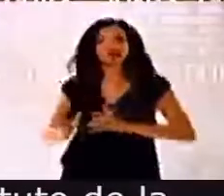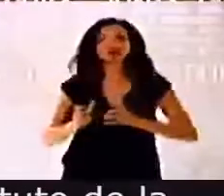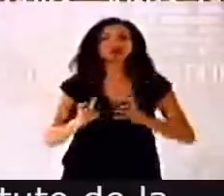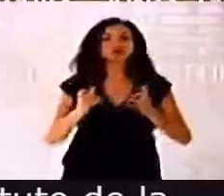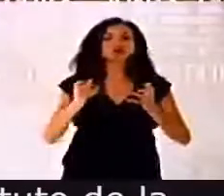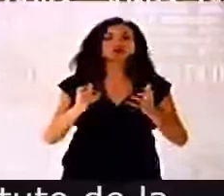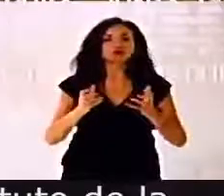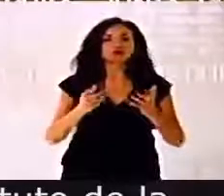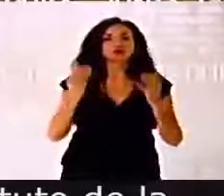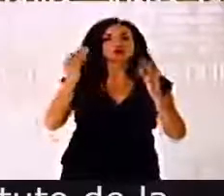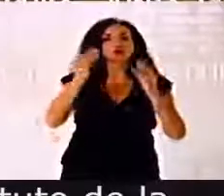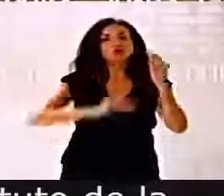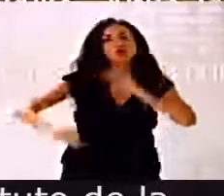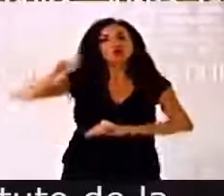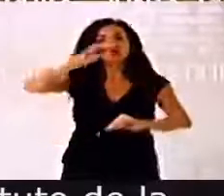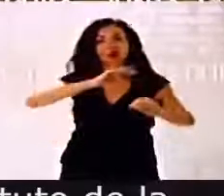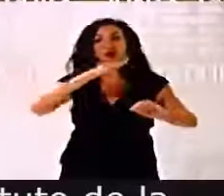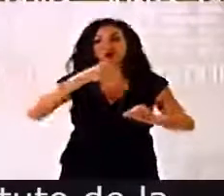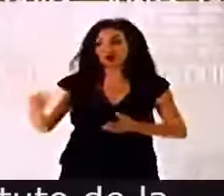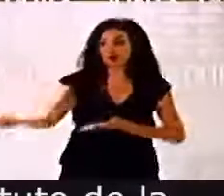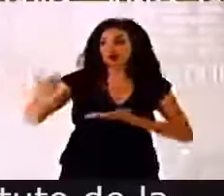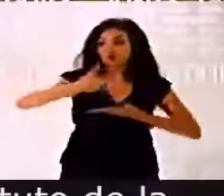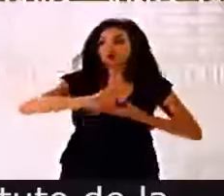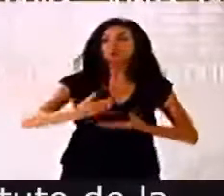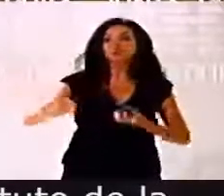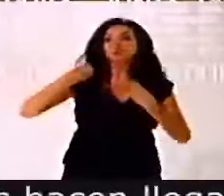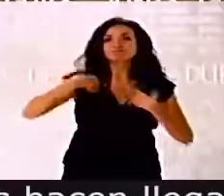están haciendo llegar sus preocupaciones y sus dudas.